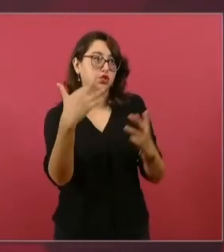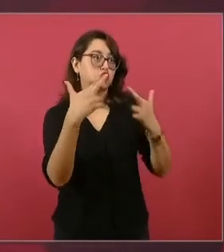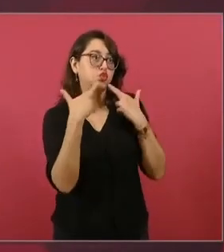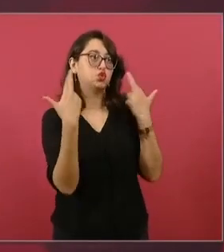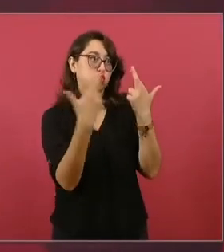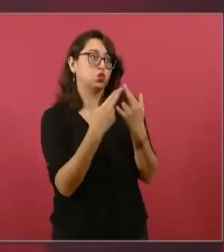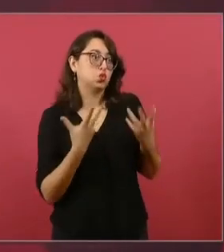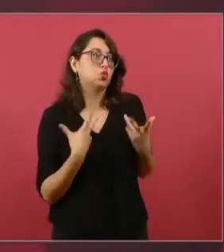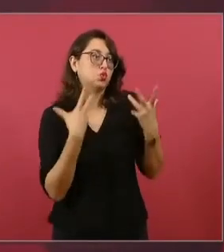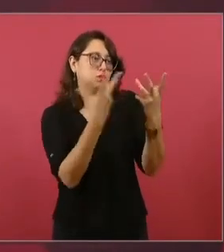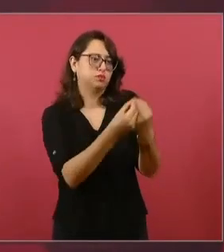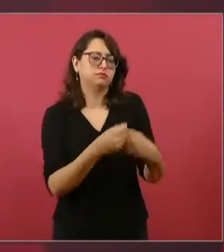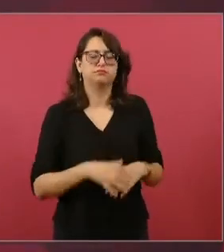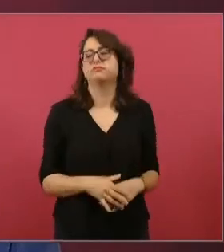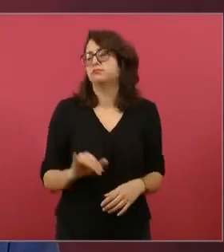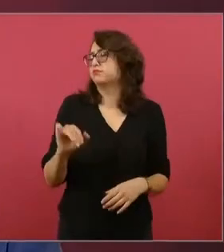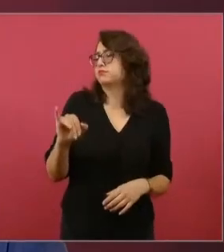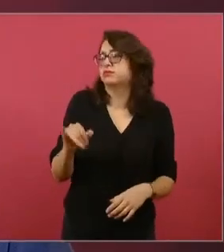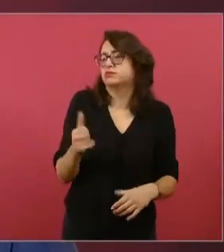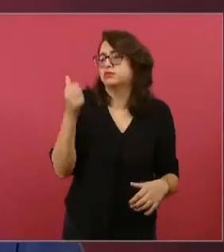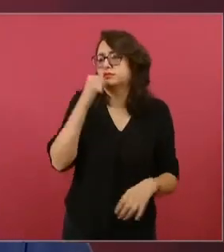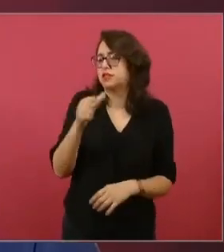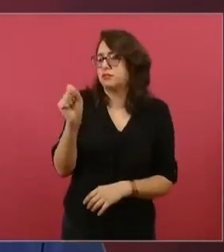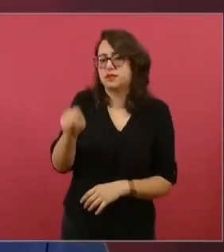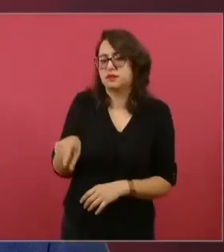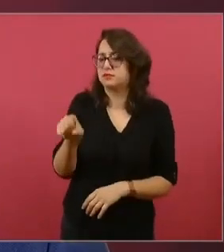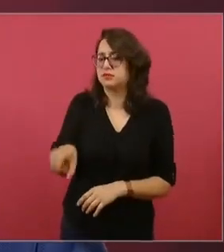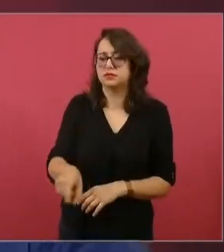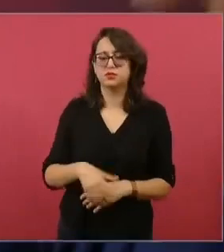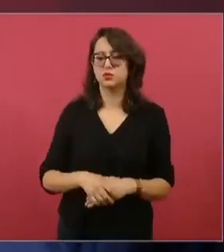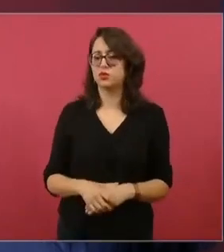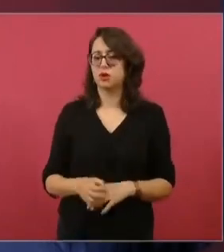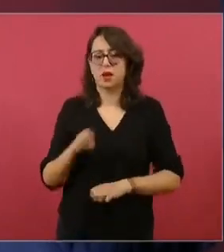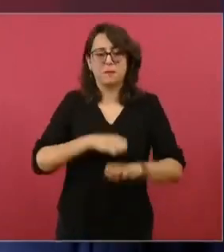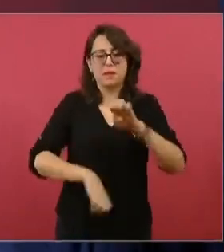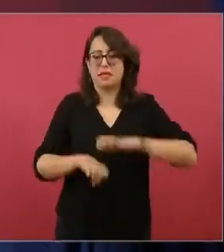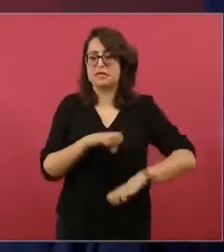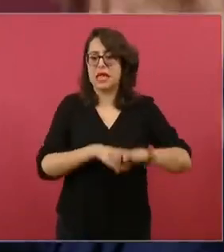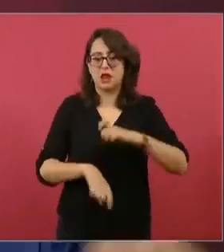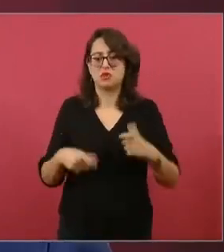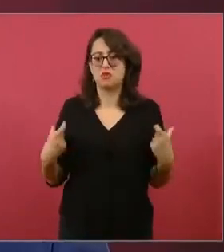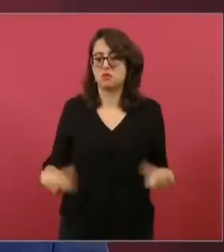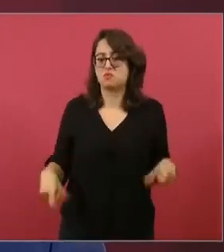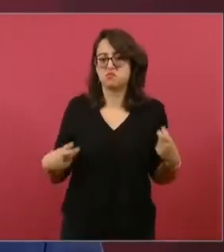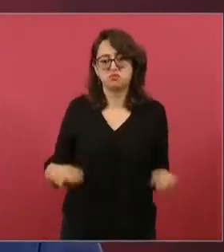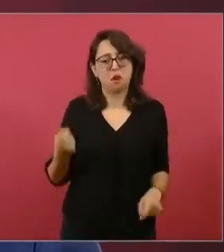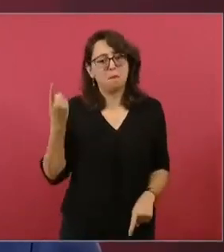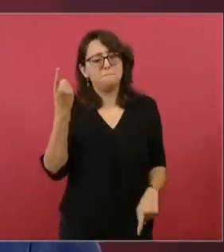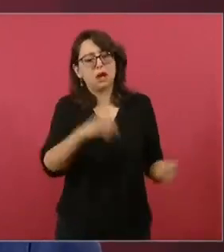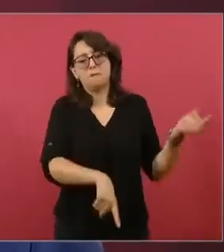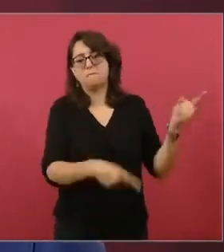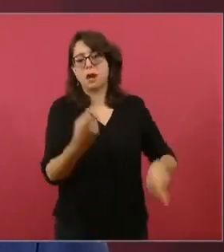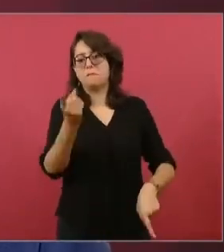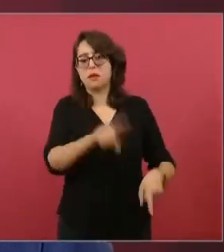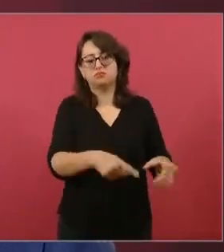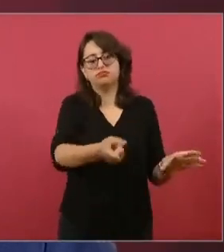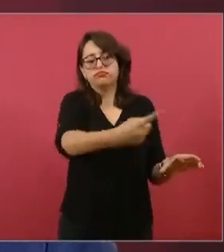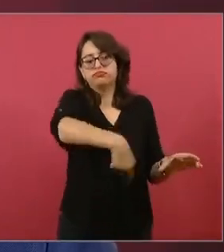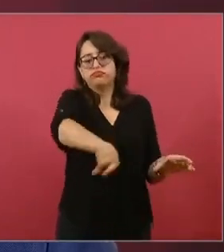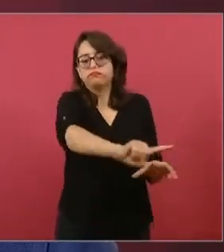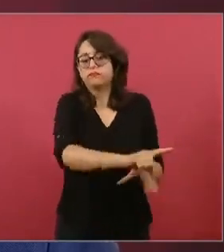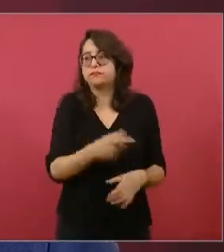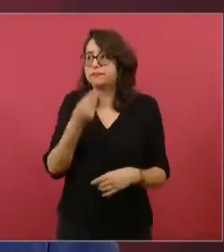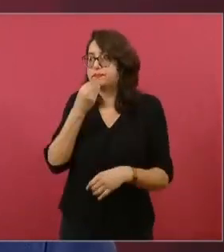Ahora es lo mismo, haciendo un poco de historia, y eso sin irnos más atrás.